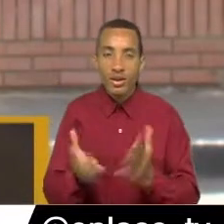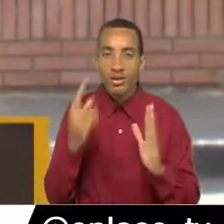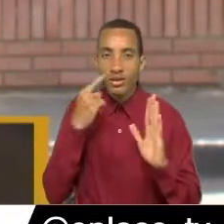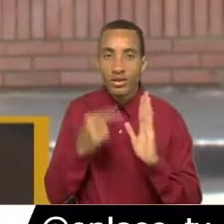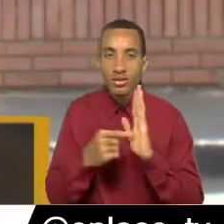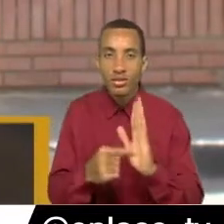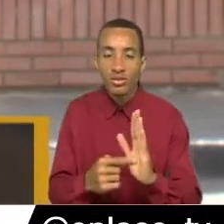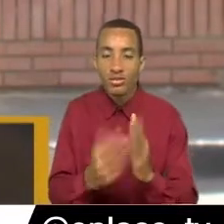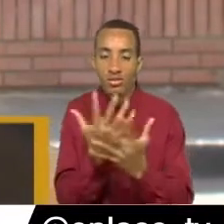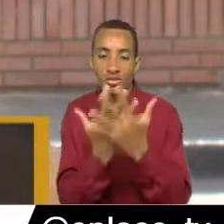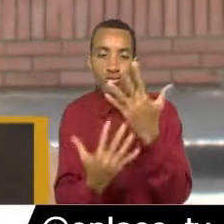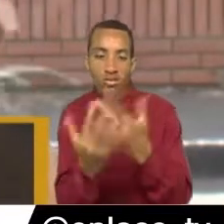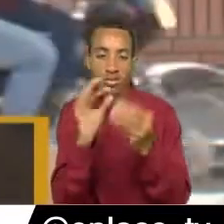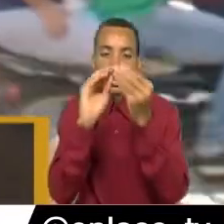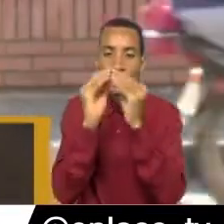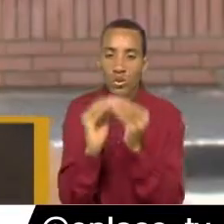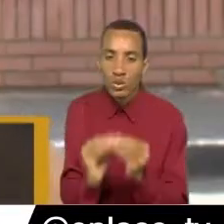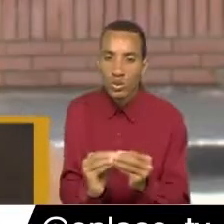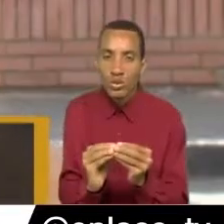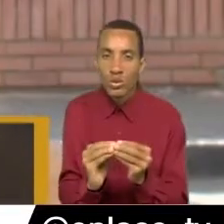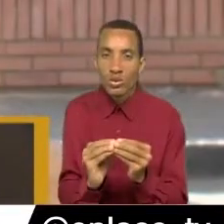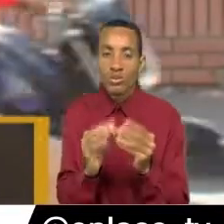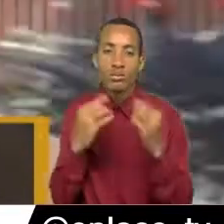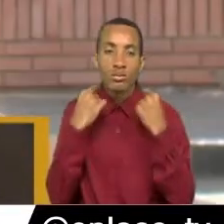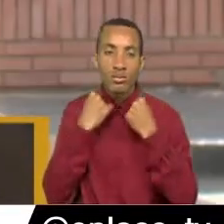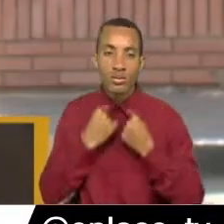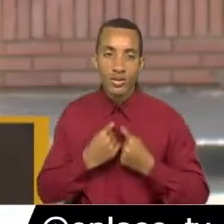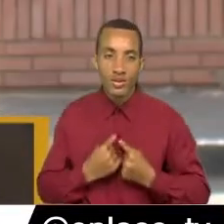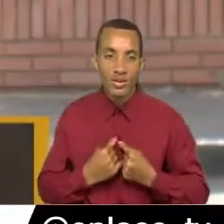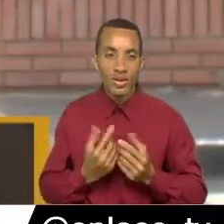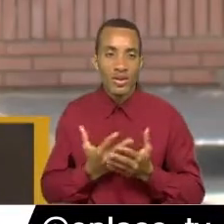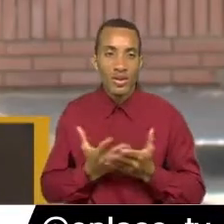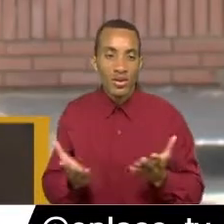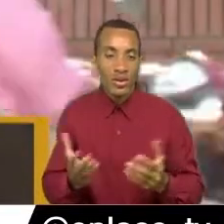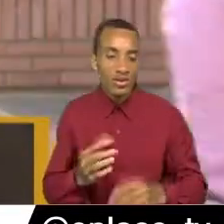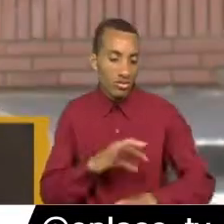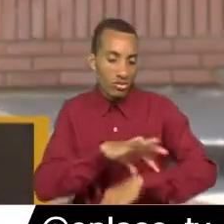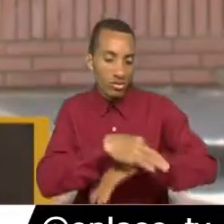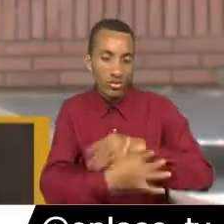artesanías, bisutería, todo esto salga a